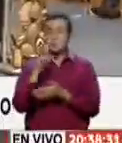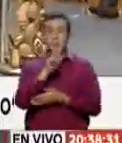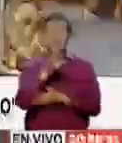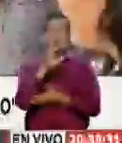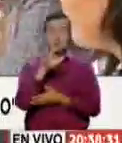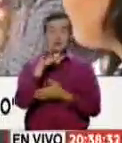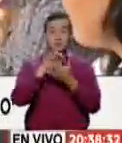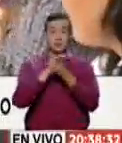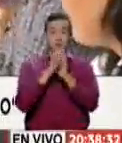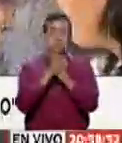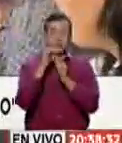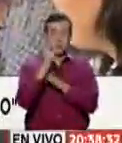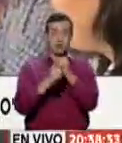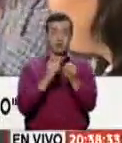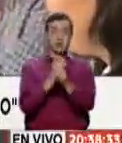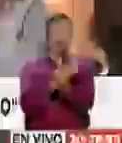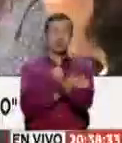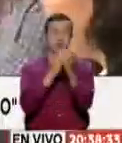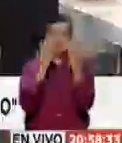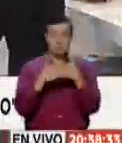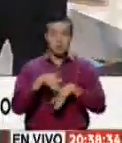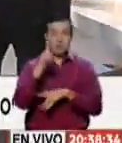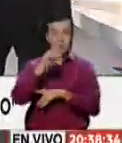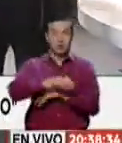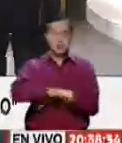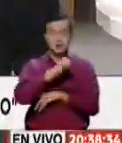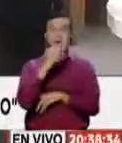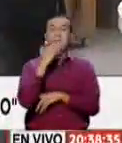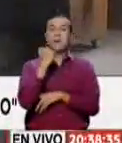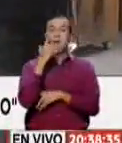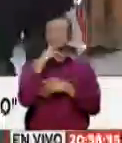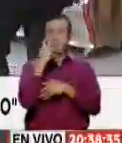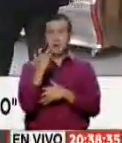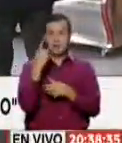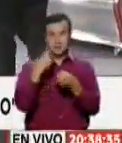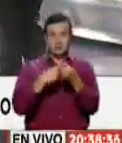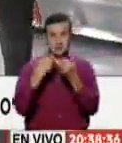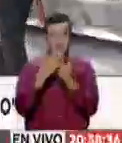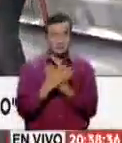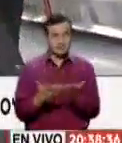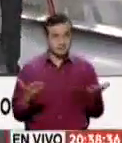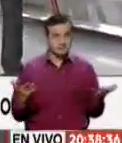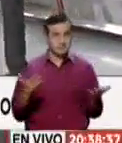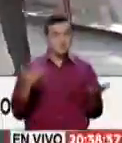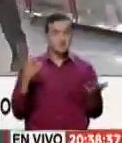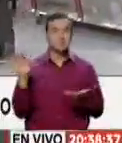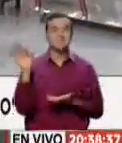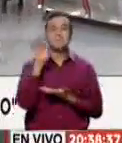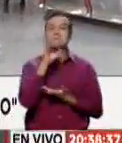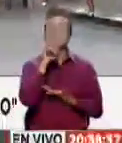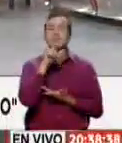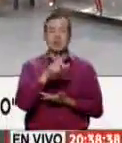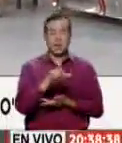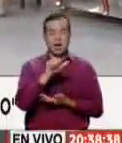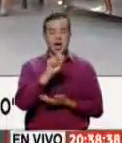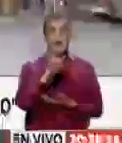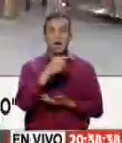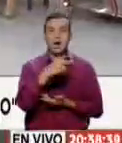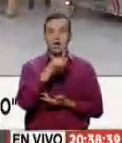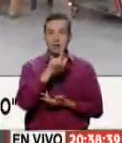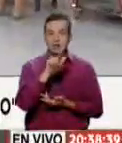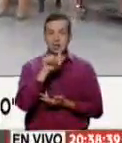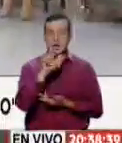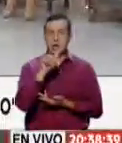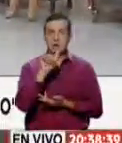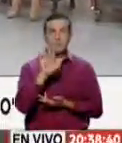año anterior y que culminó nombrando a un ganador, el mejor panadero de Quito. Esta designación recayó en Ángel Armas, un